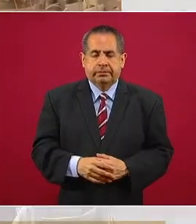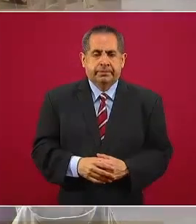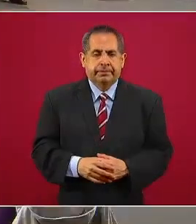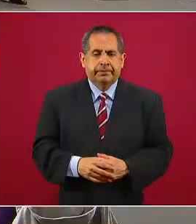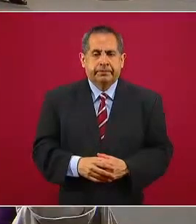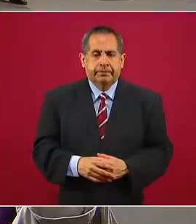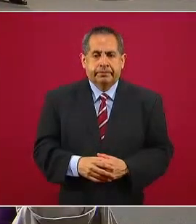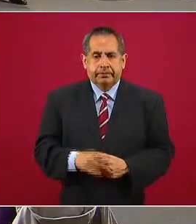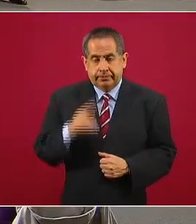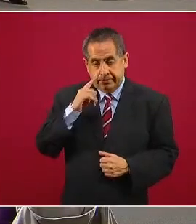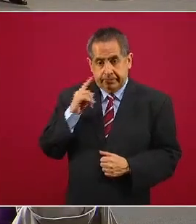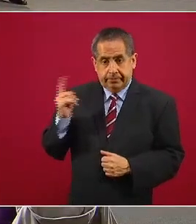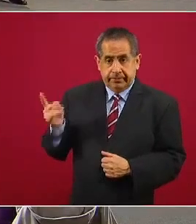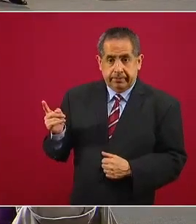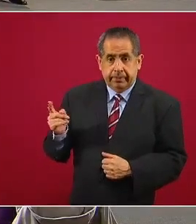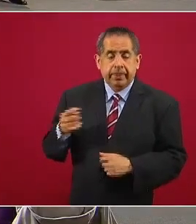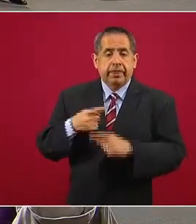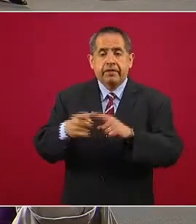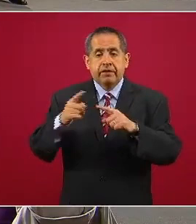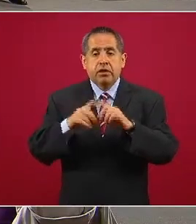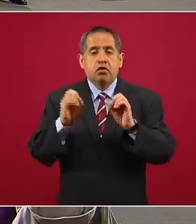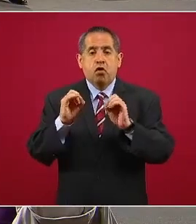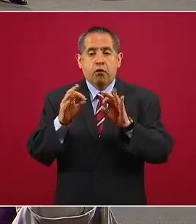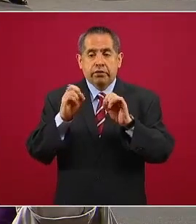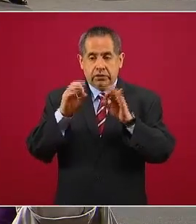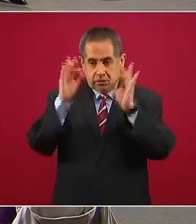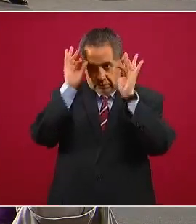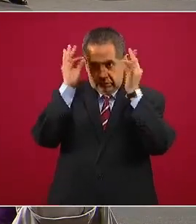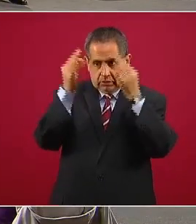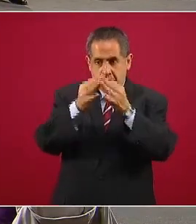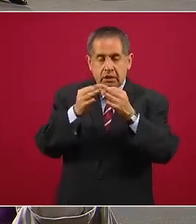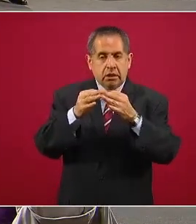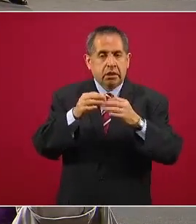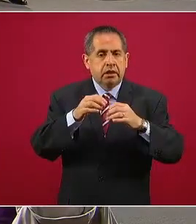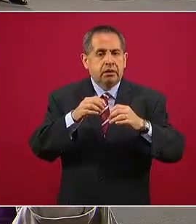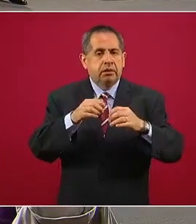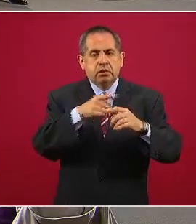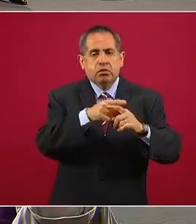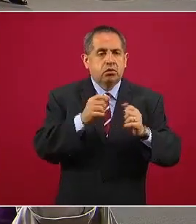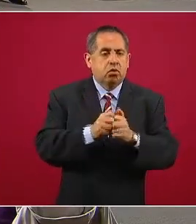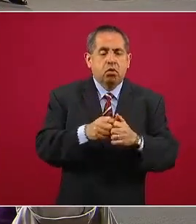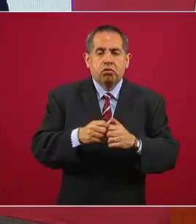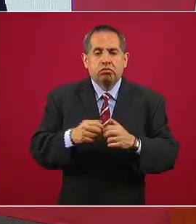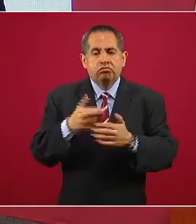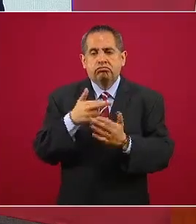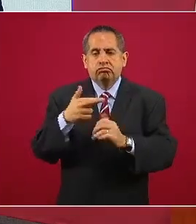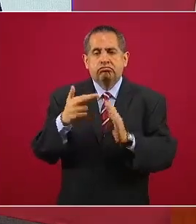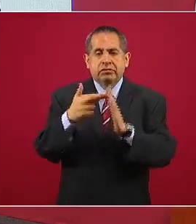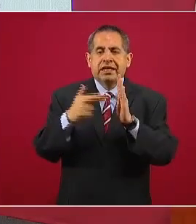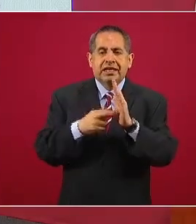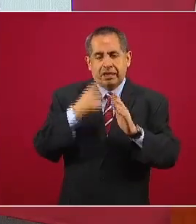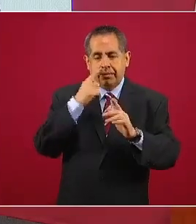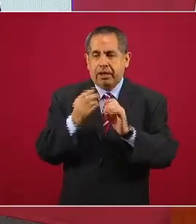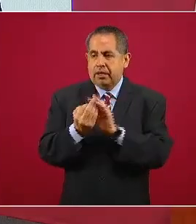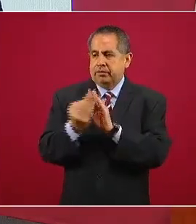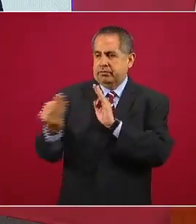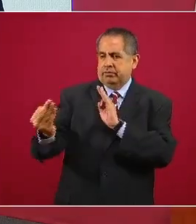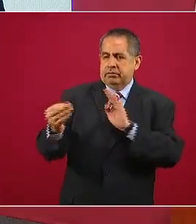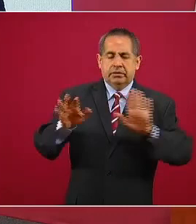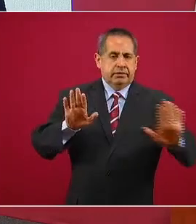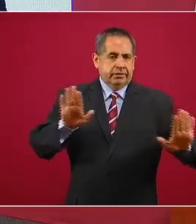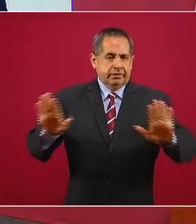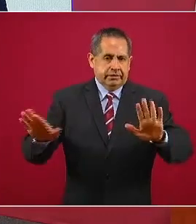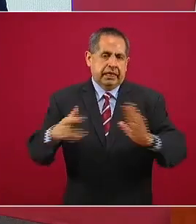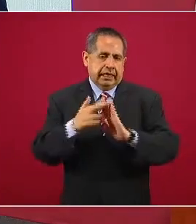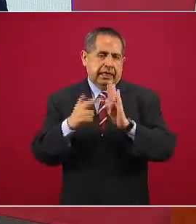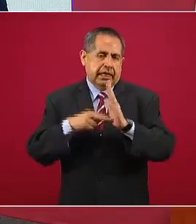los consulados que funcionan con sana distancia, siguiendo las regulaciones en los Estados Unidos.